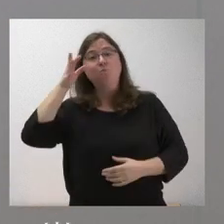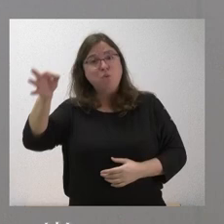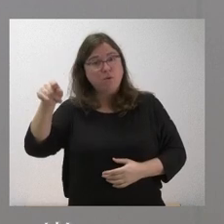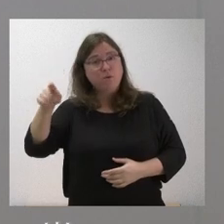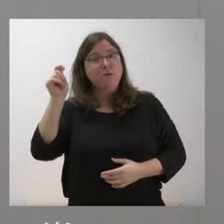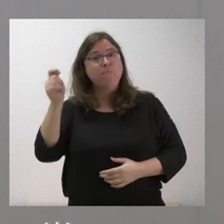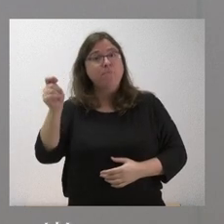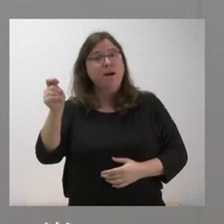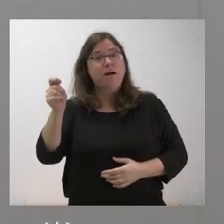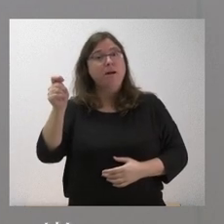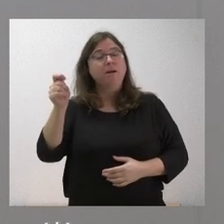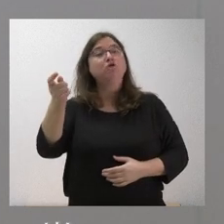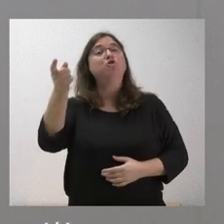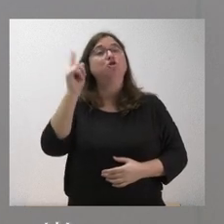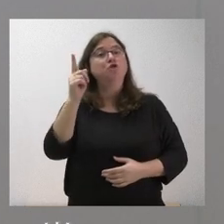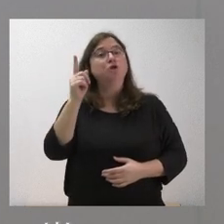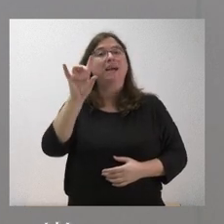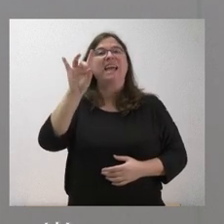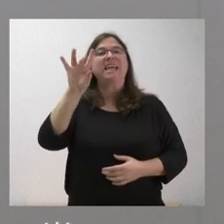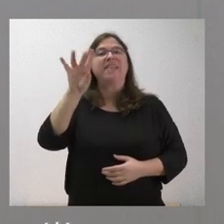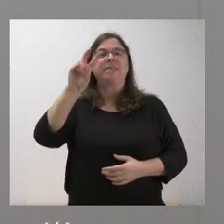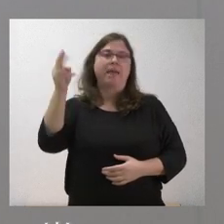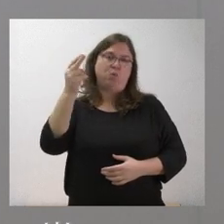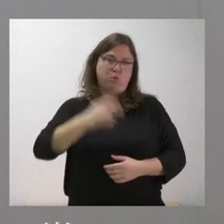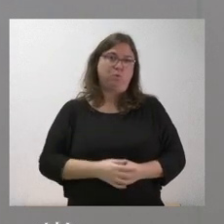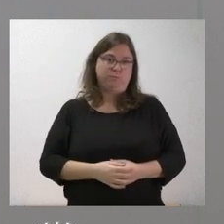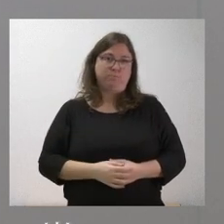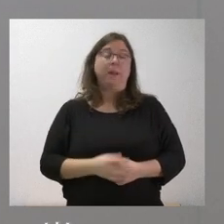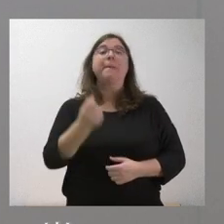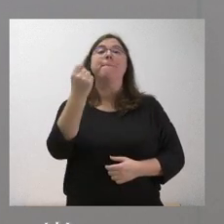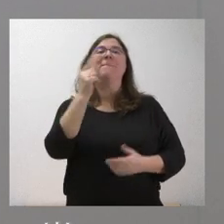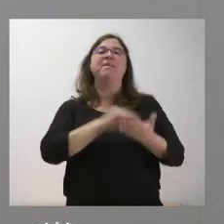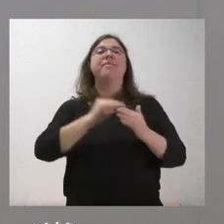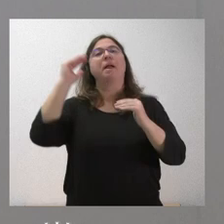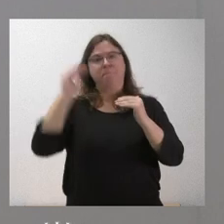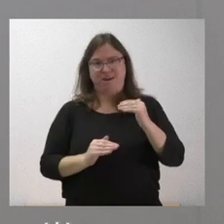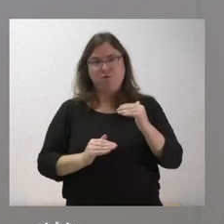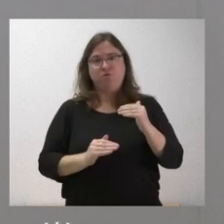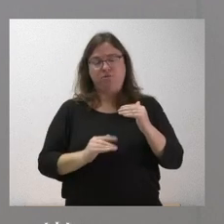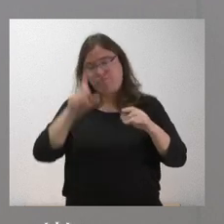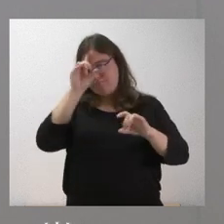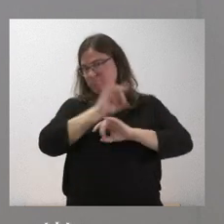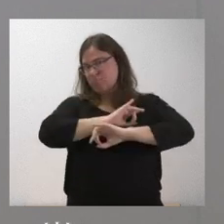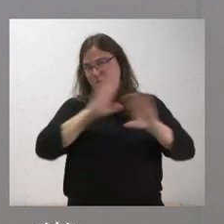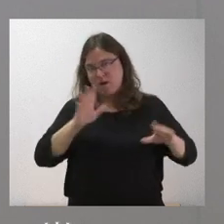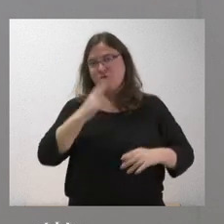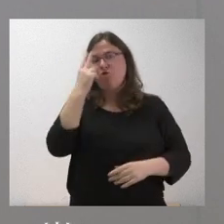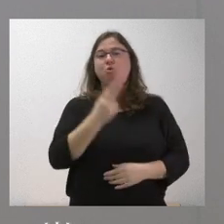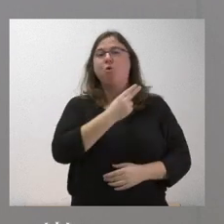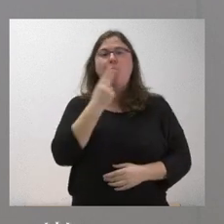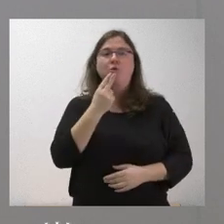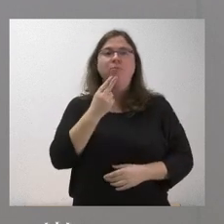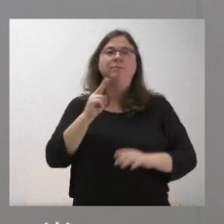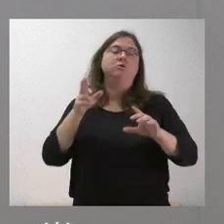joven tiene que pagar solo 15 Es decir 1000 veces menos Este es un dato muy claro de un compromiso que tenemos con el